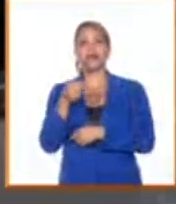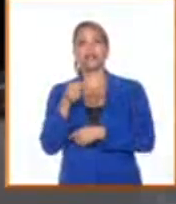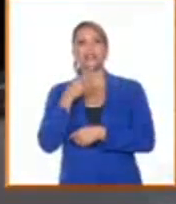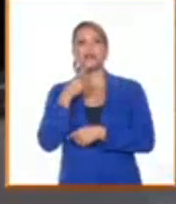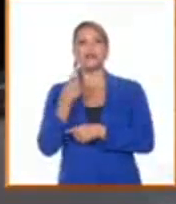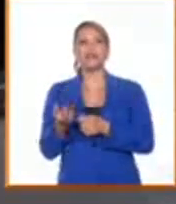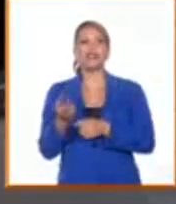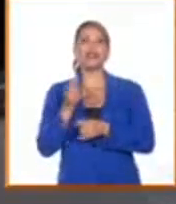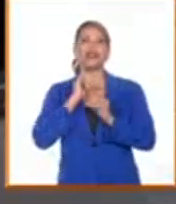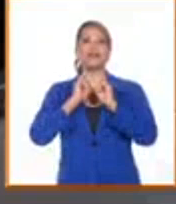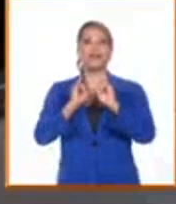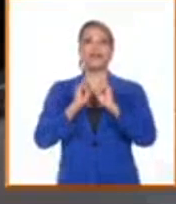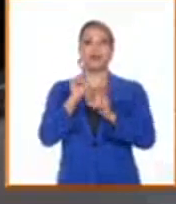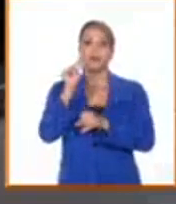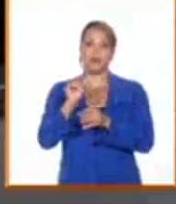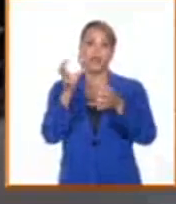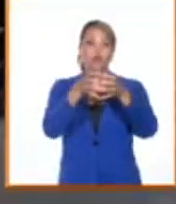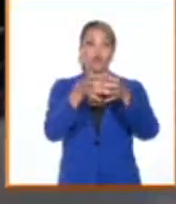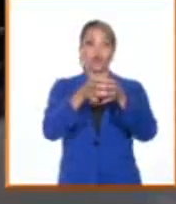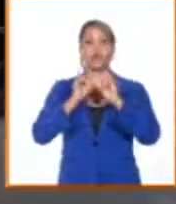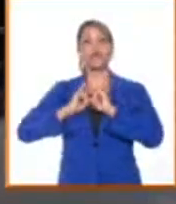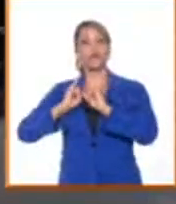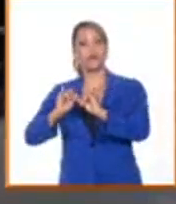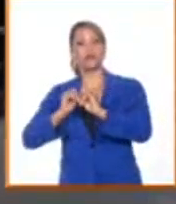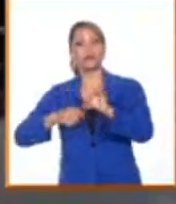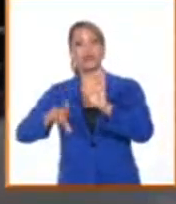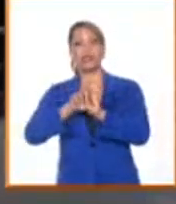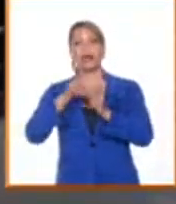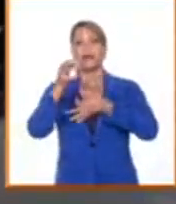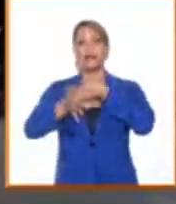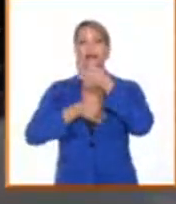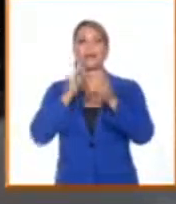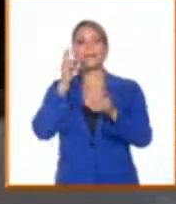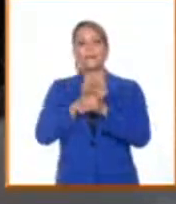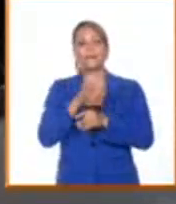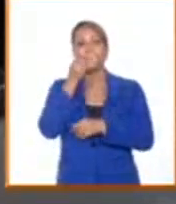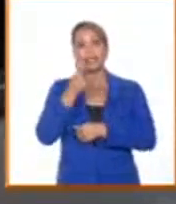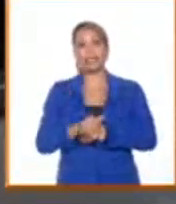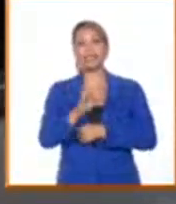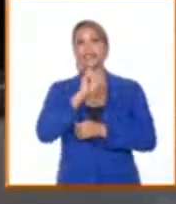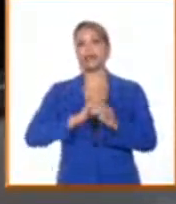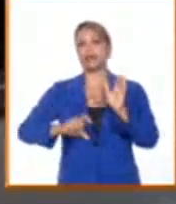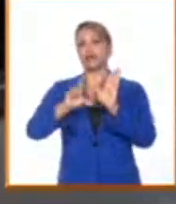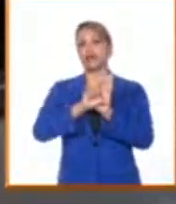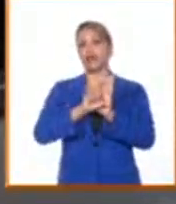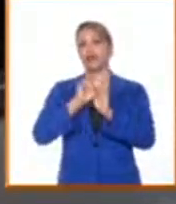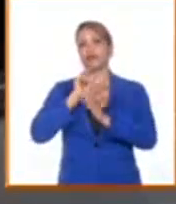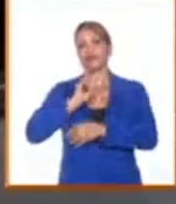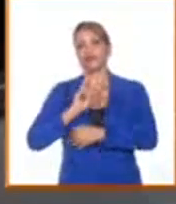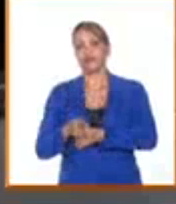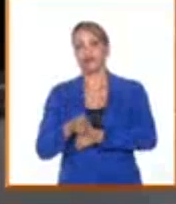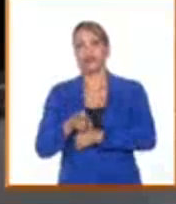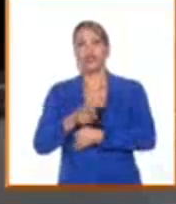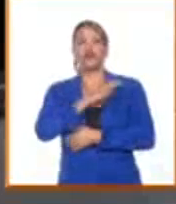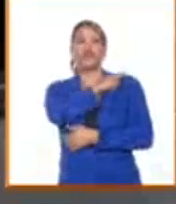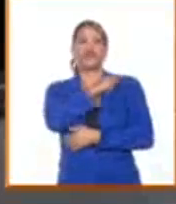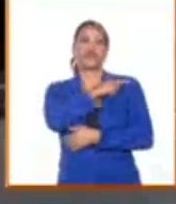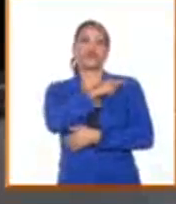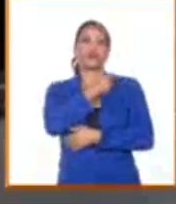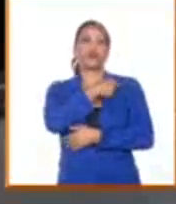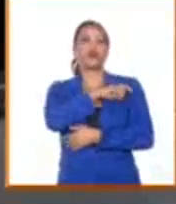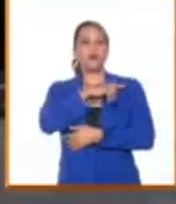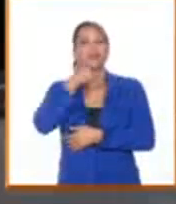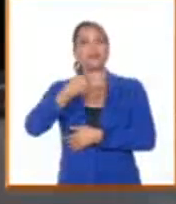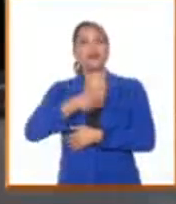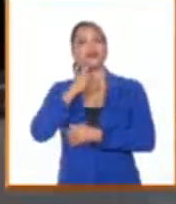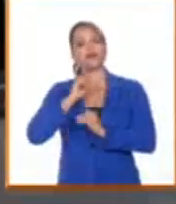de la información y demás, que ya la ley ordena a partir de lo que está establecido en la Constitución, que los funcionarios públicos están obligados a dar